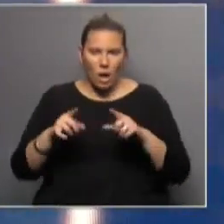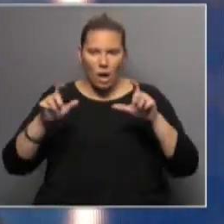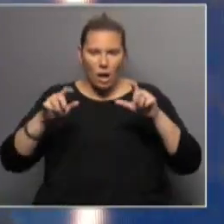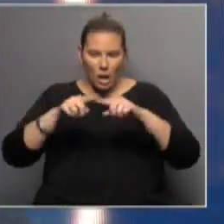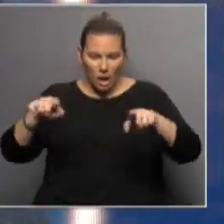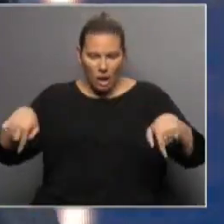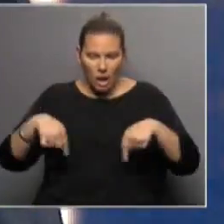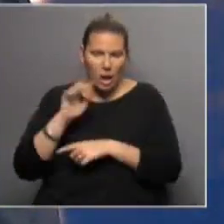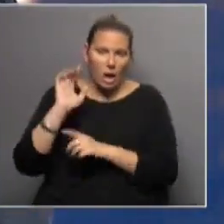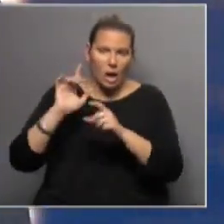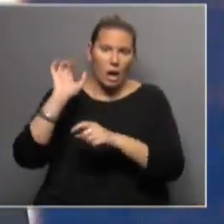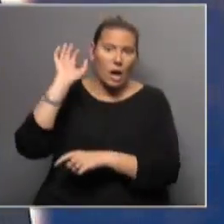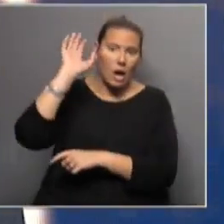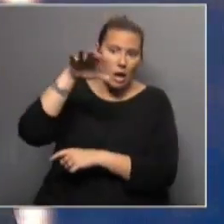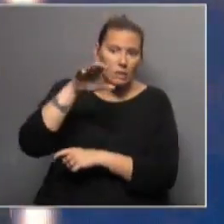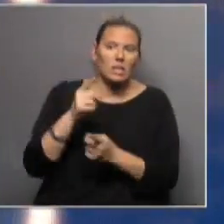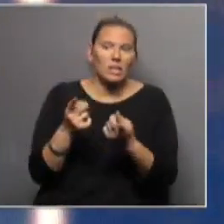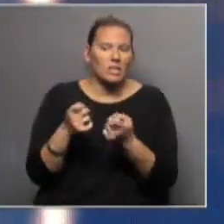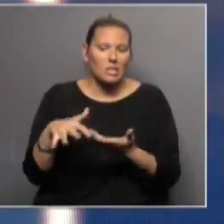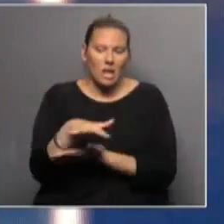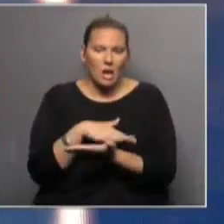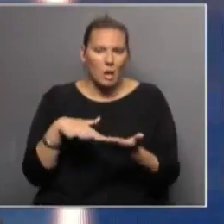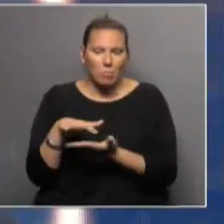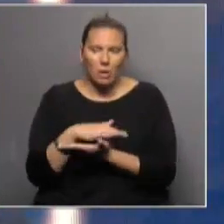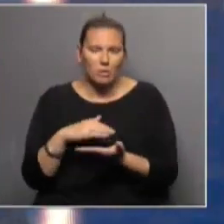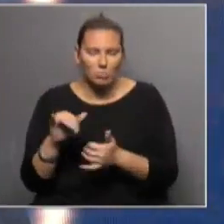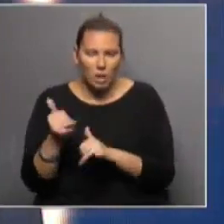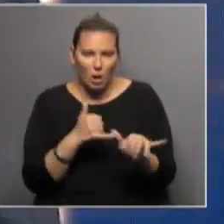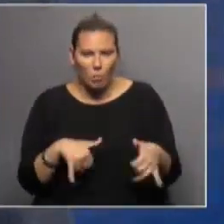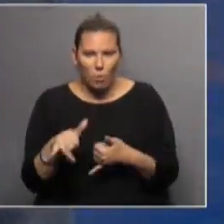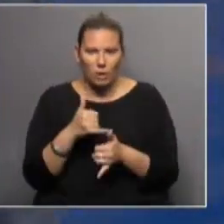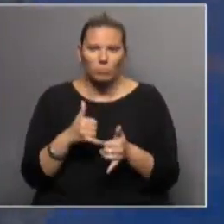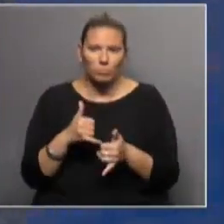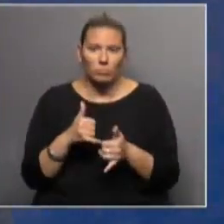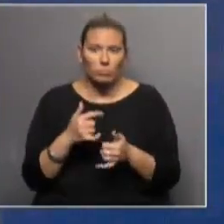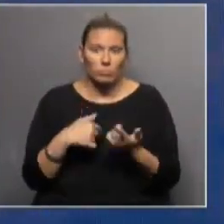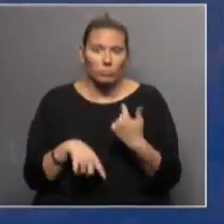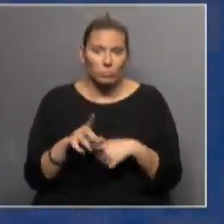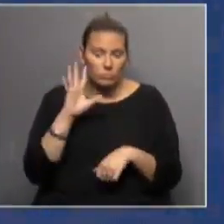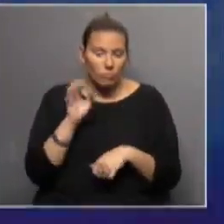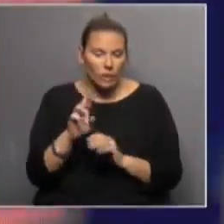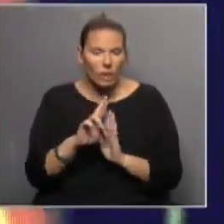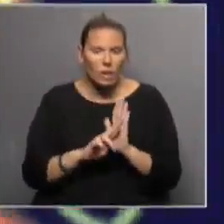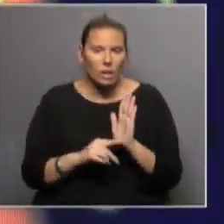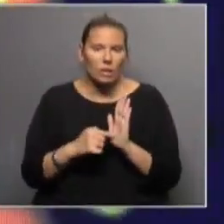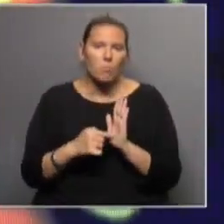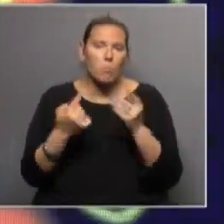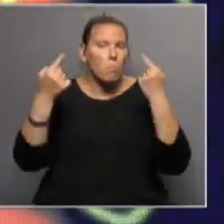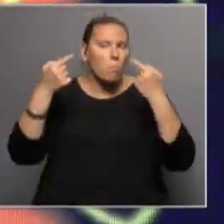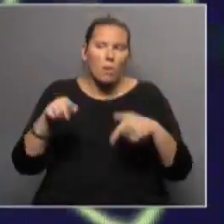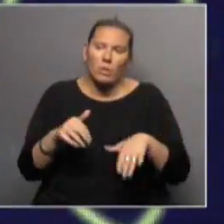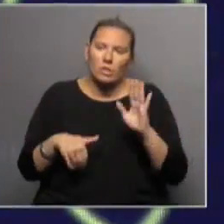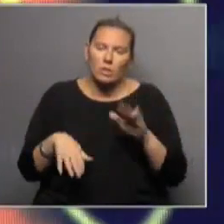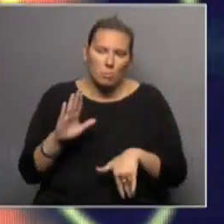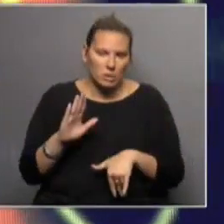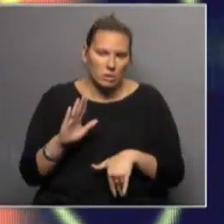siendo 15x28, ¿entendés? Entonces necesitas espacio para jugar, el spacing que le dicen en inglés. Entonces yo pienso que esa regla es la máxima diferencia entre el